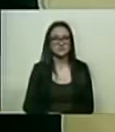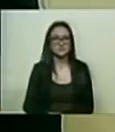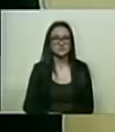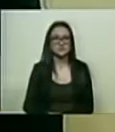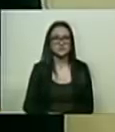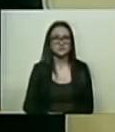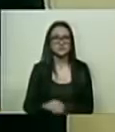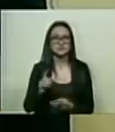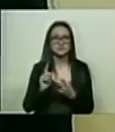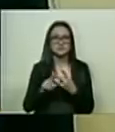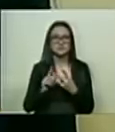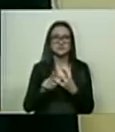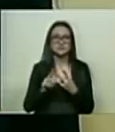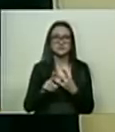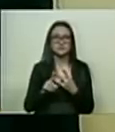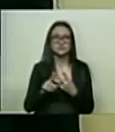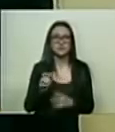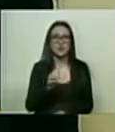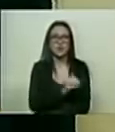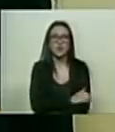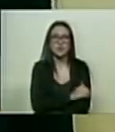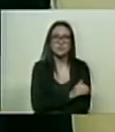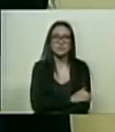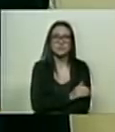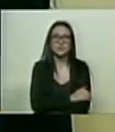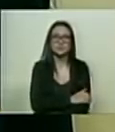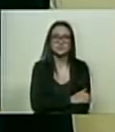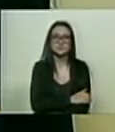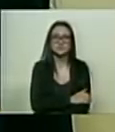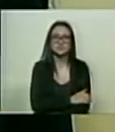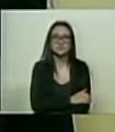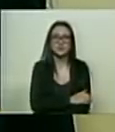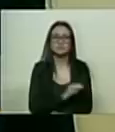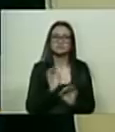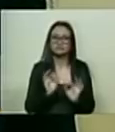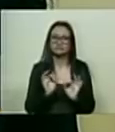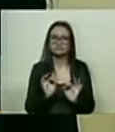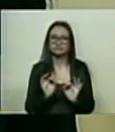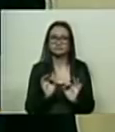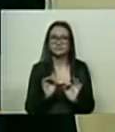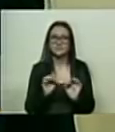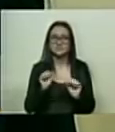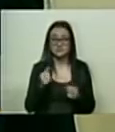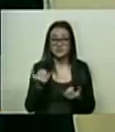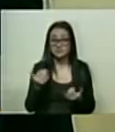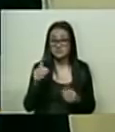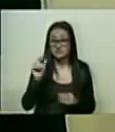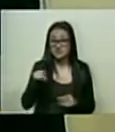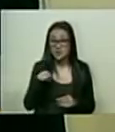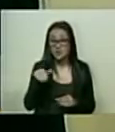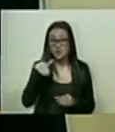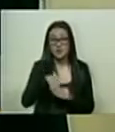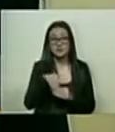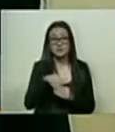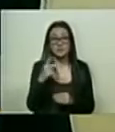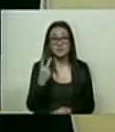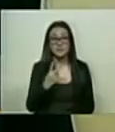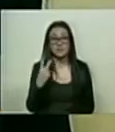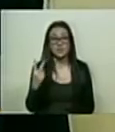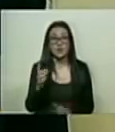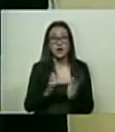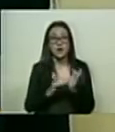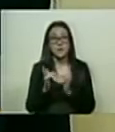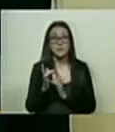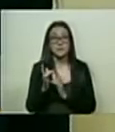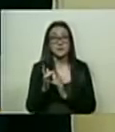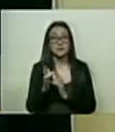lugar, la oposición no termina de definir si va o no a las elecciones del próximo 22 de abril. Usted ha